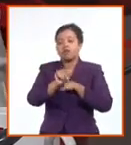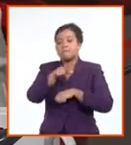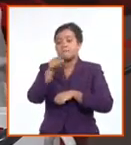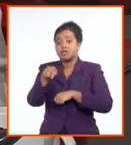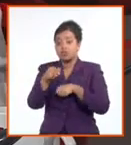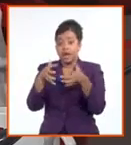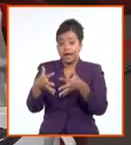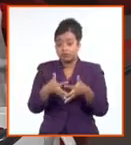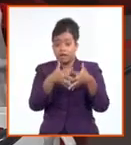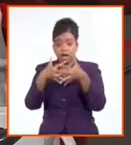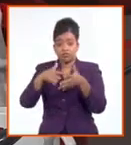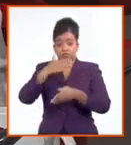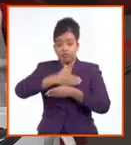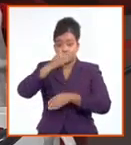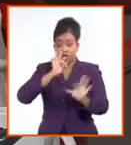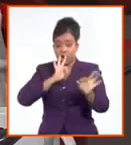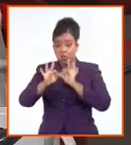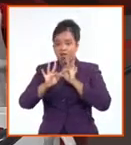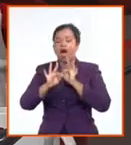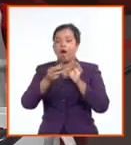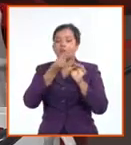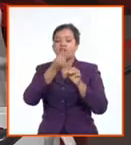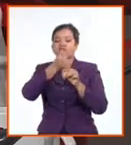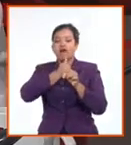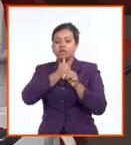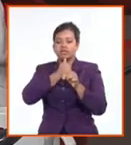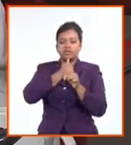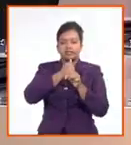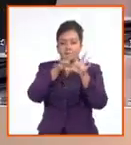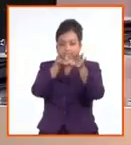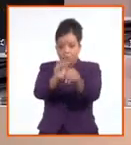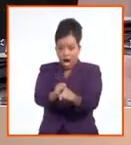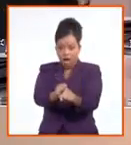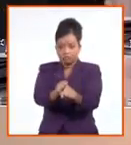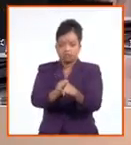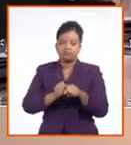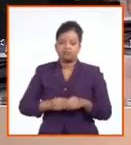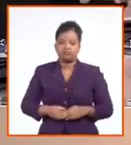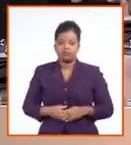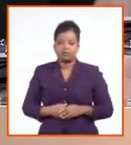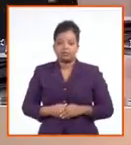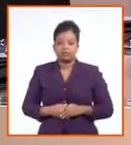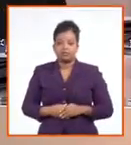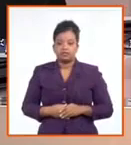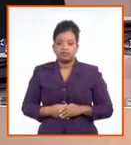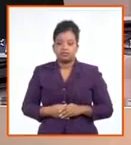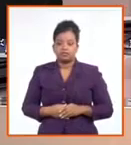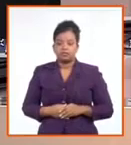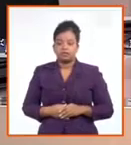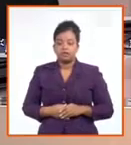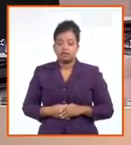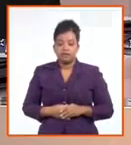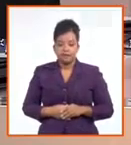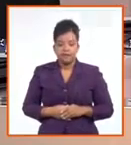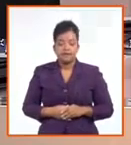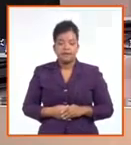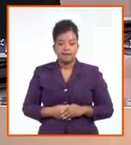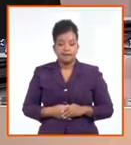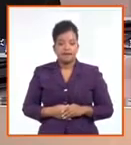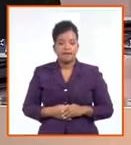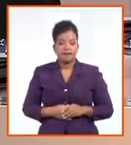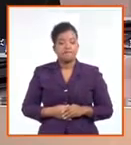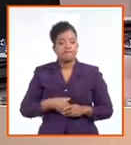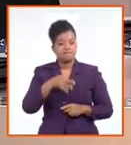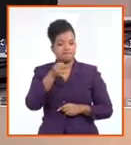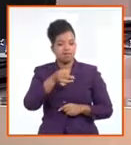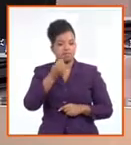forma más de salvar las vidas de las personas en el mar. Si fuéramos a catalogar entonces la situación, pudiéramos ver por la